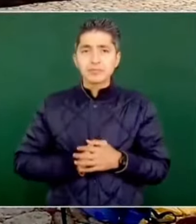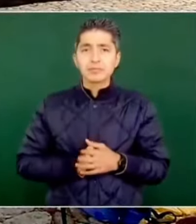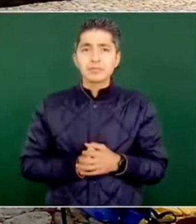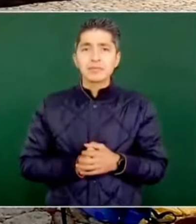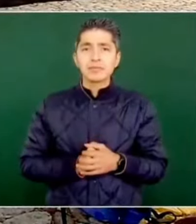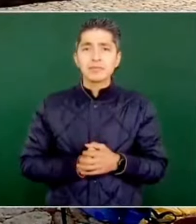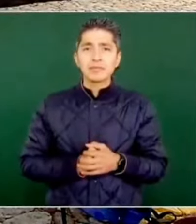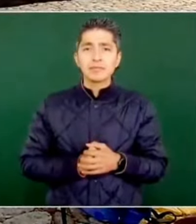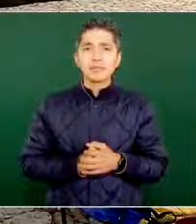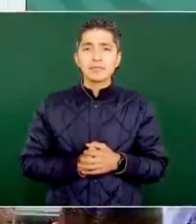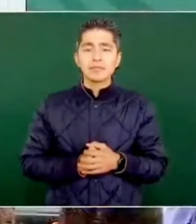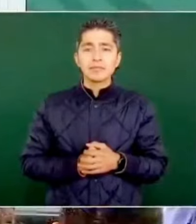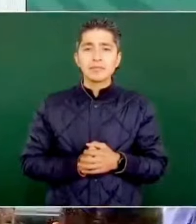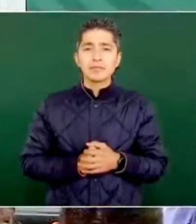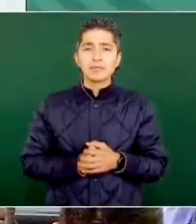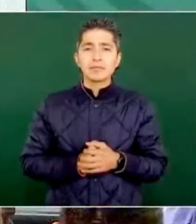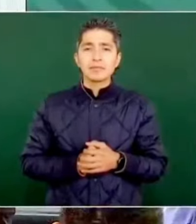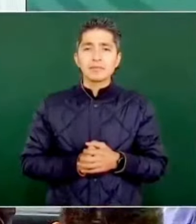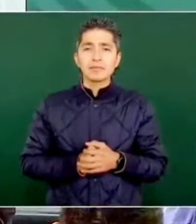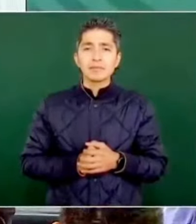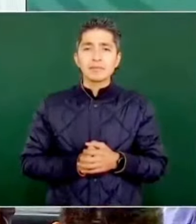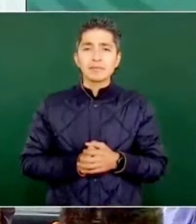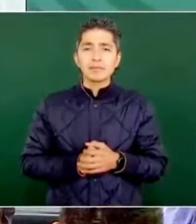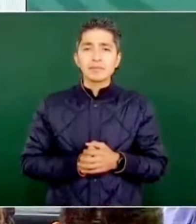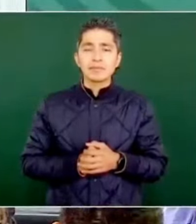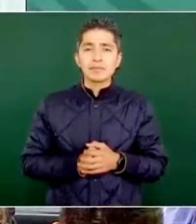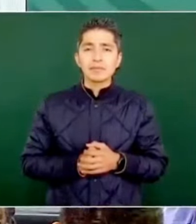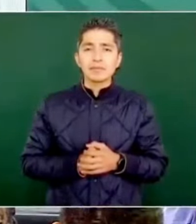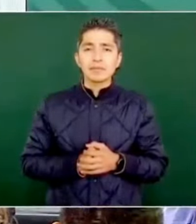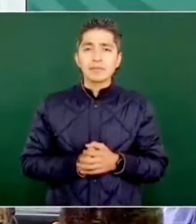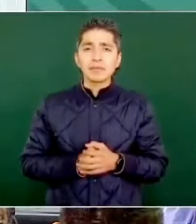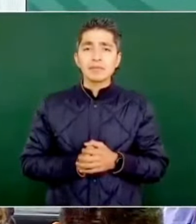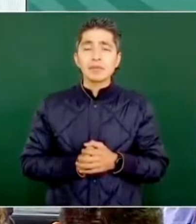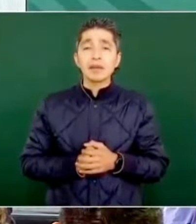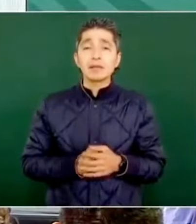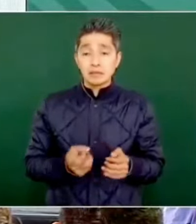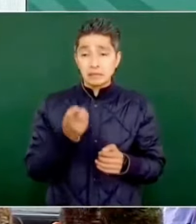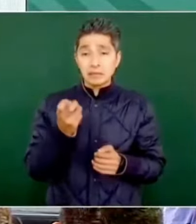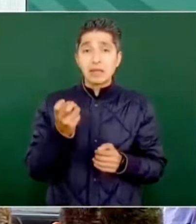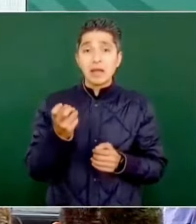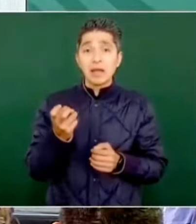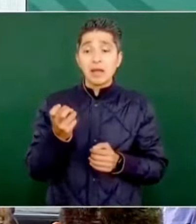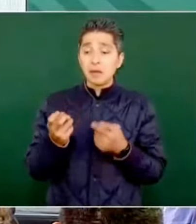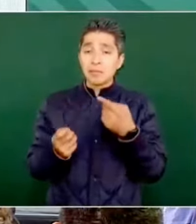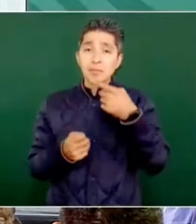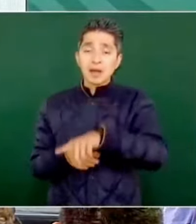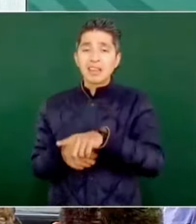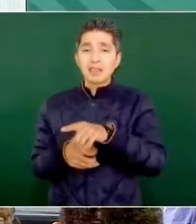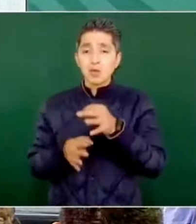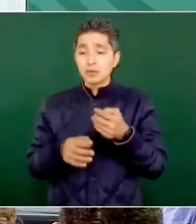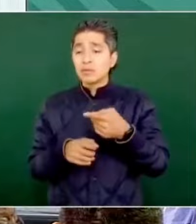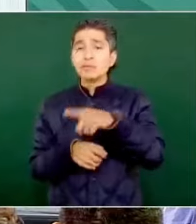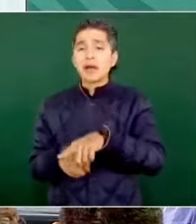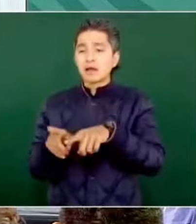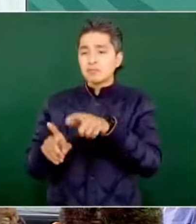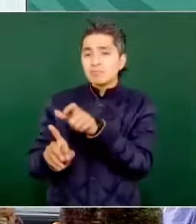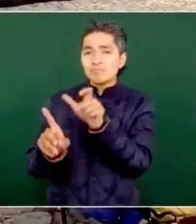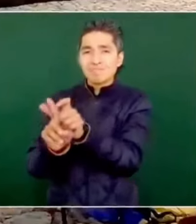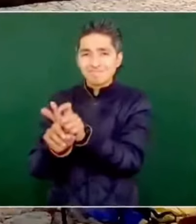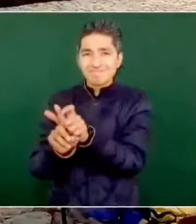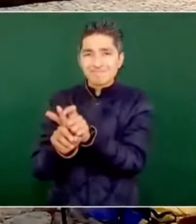Guerrero bueno se otorgan estas medidas cautelares quién era